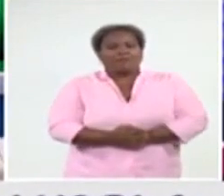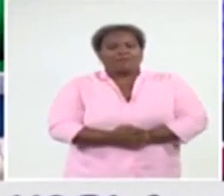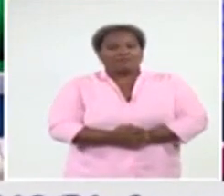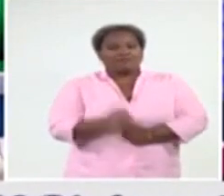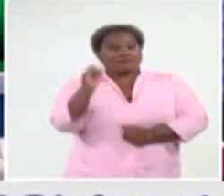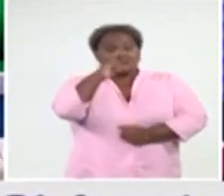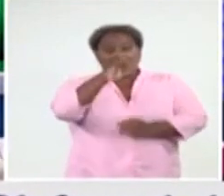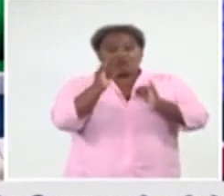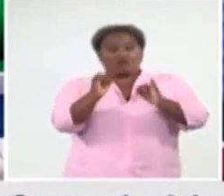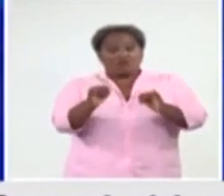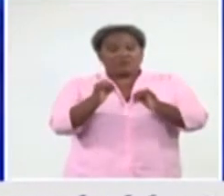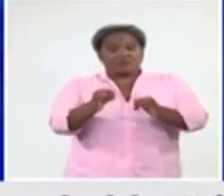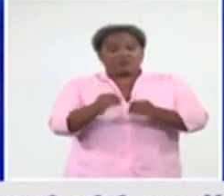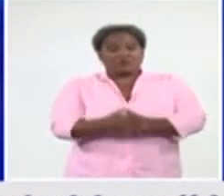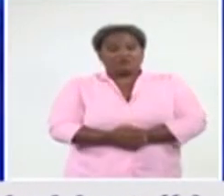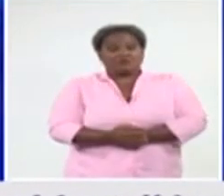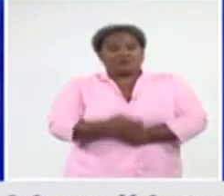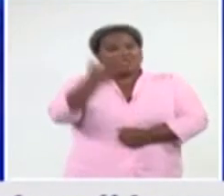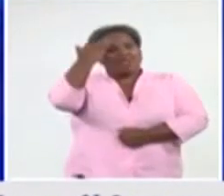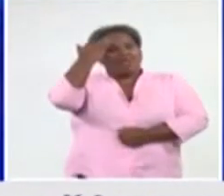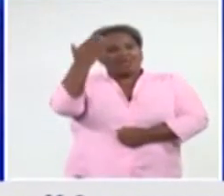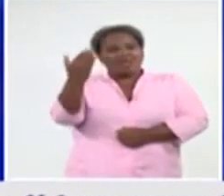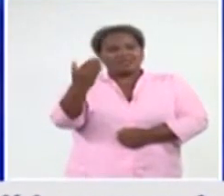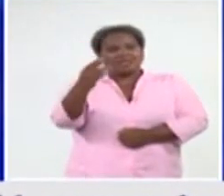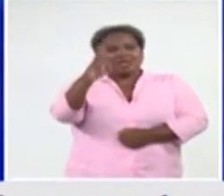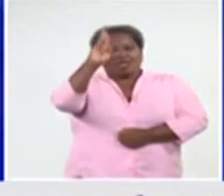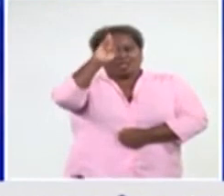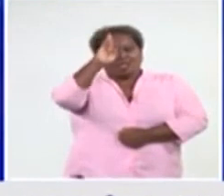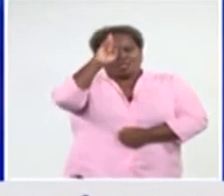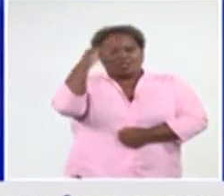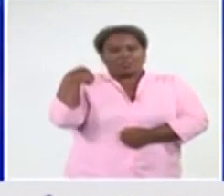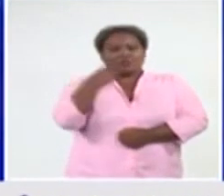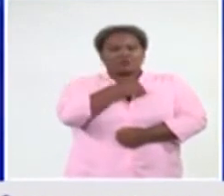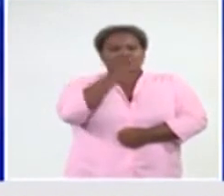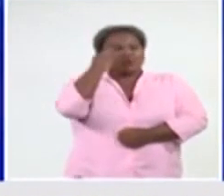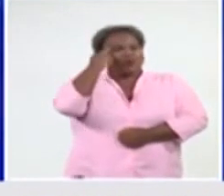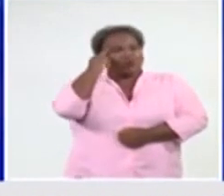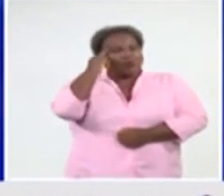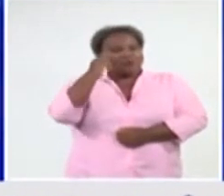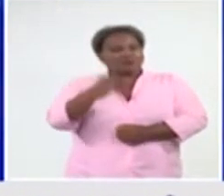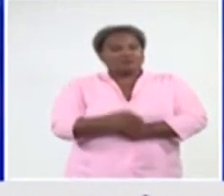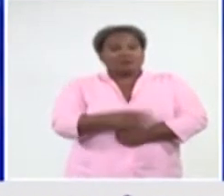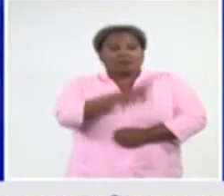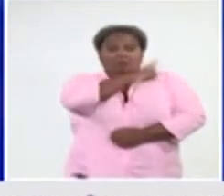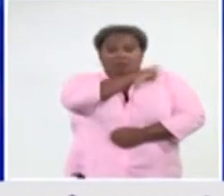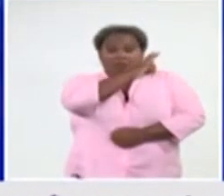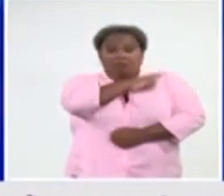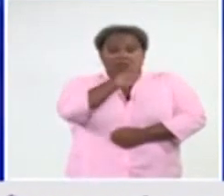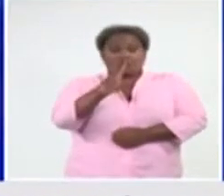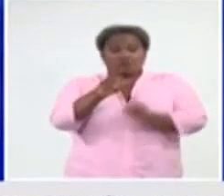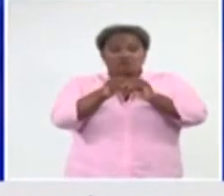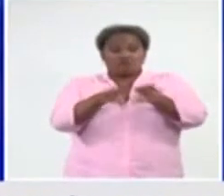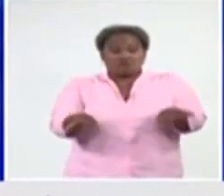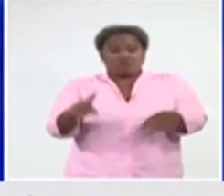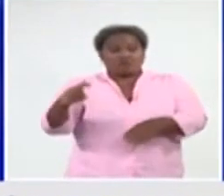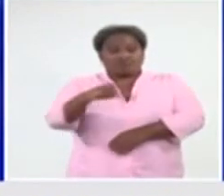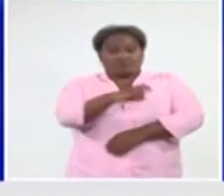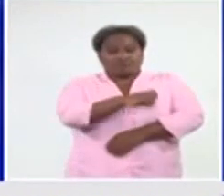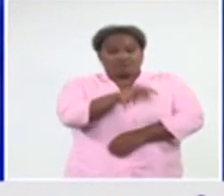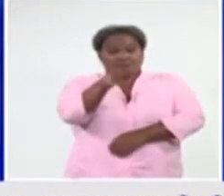Gracias, doctor. Ya escucharon al doctor Francisco Durán García, director nacional de epidemiología, en esta